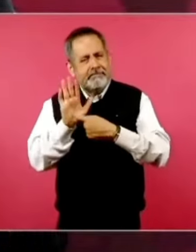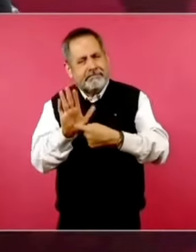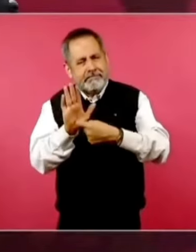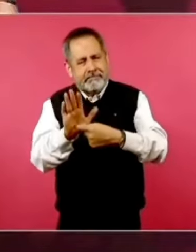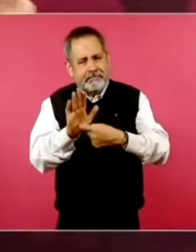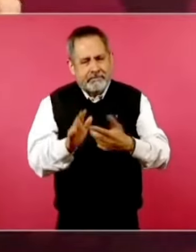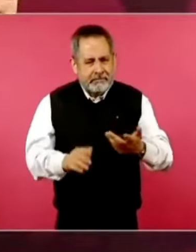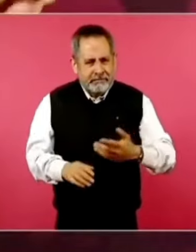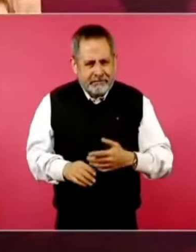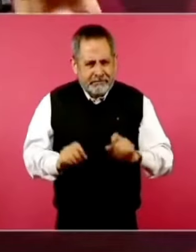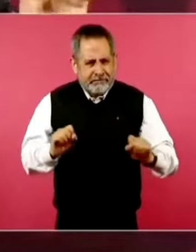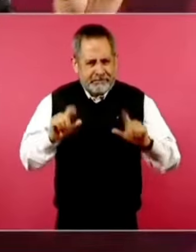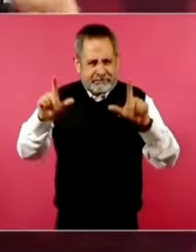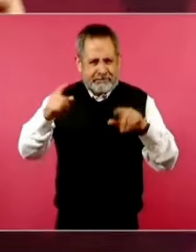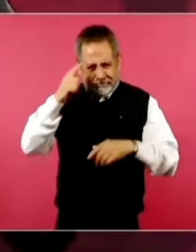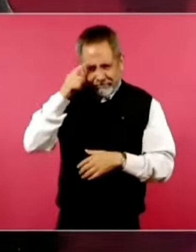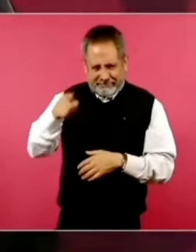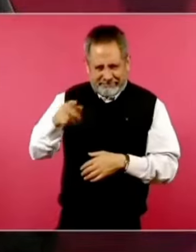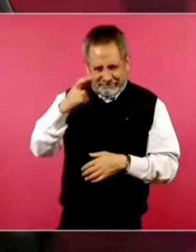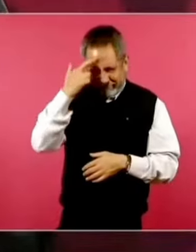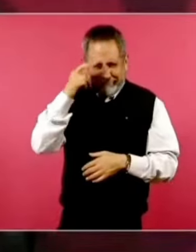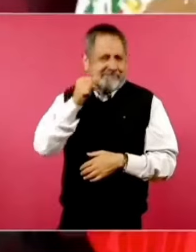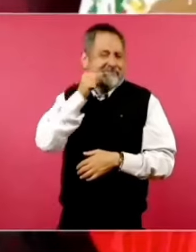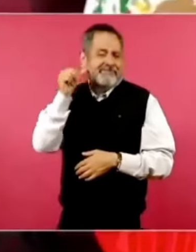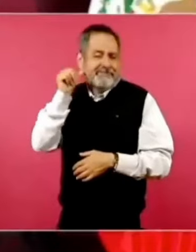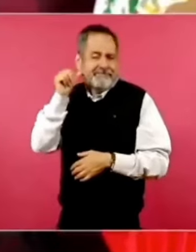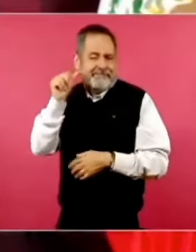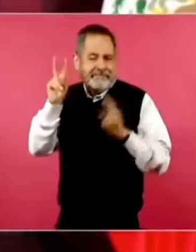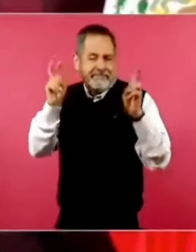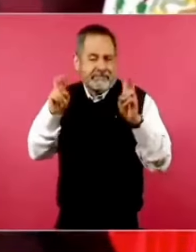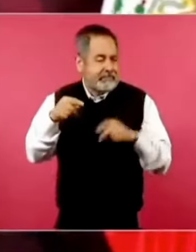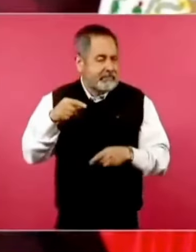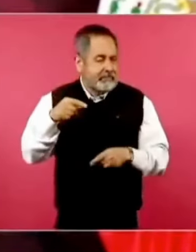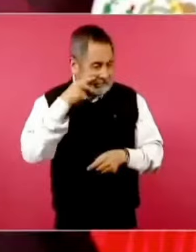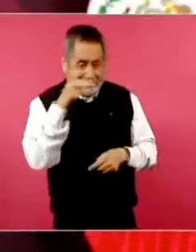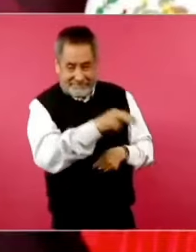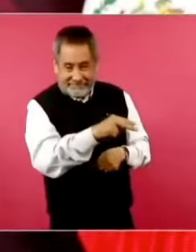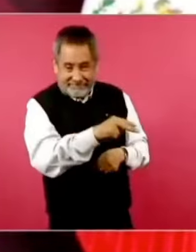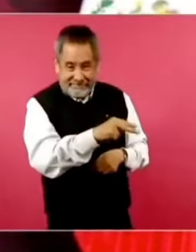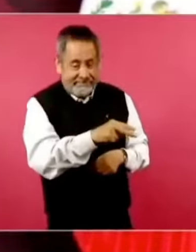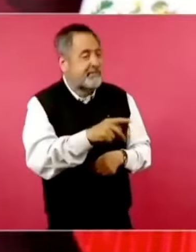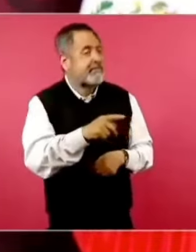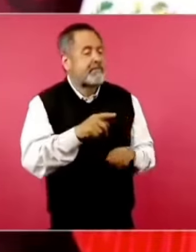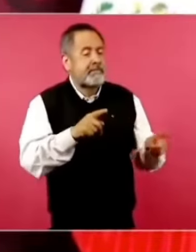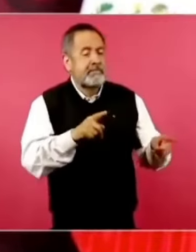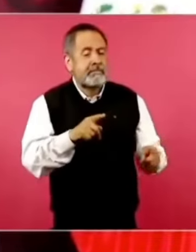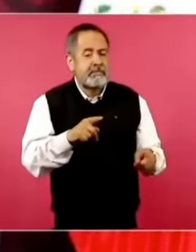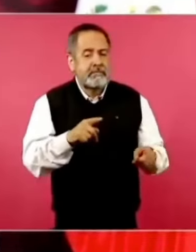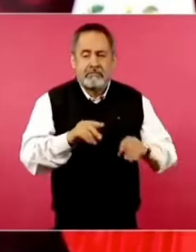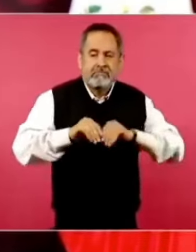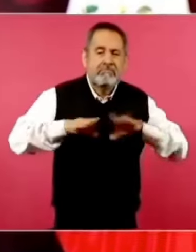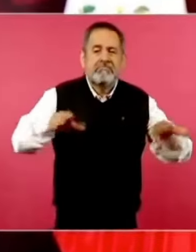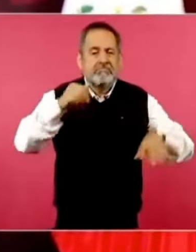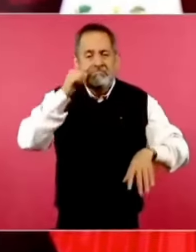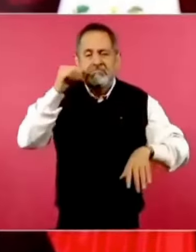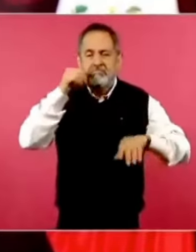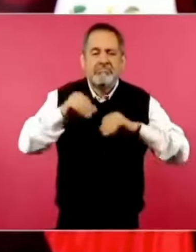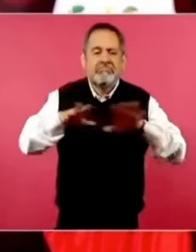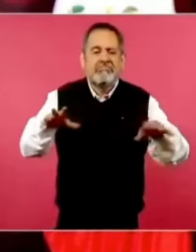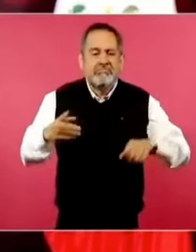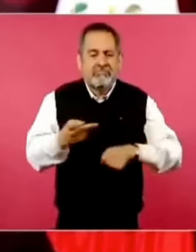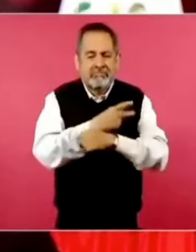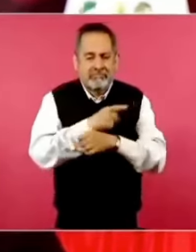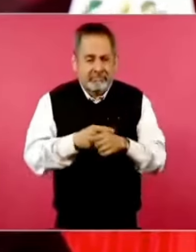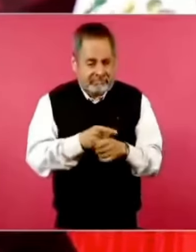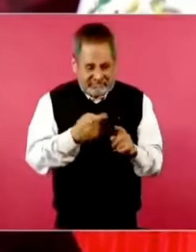en la sección de cero impunidad, ¿qué se dio a conocer? Lo que había pasado en